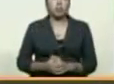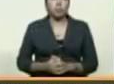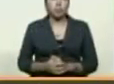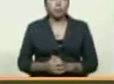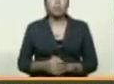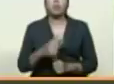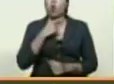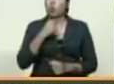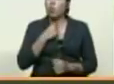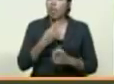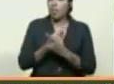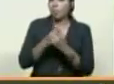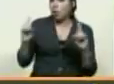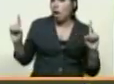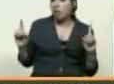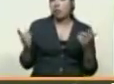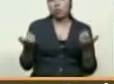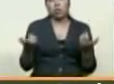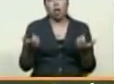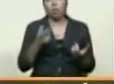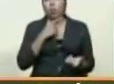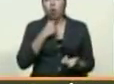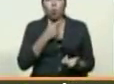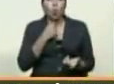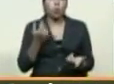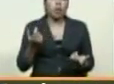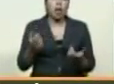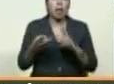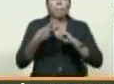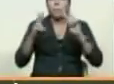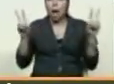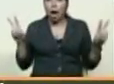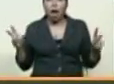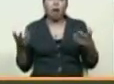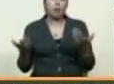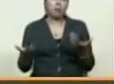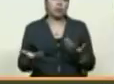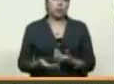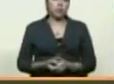amamos la democracia, amamos la paz,